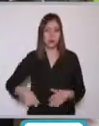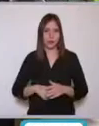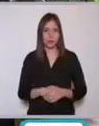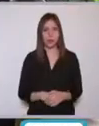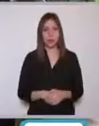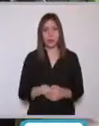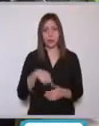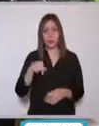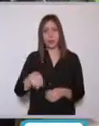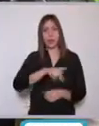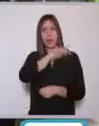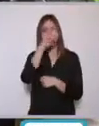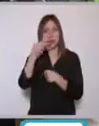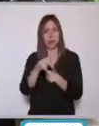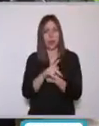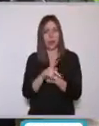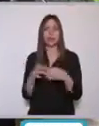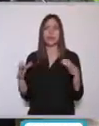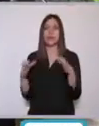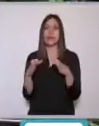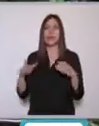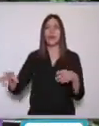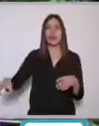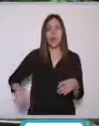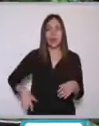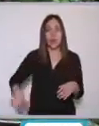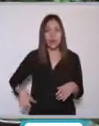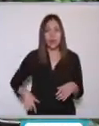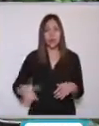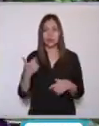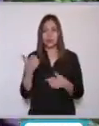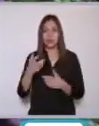de un país, la sociedad, el gobierno,